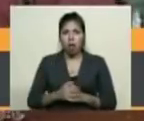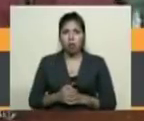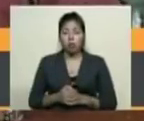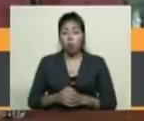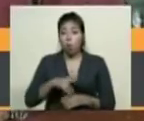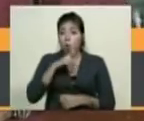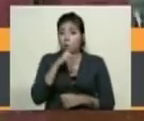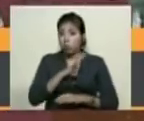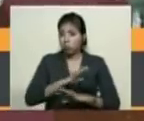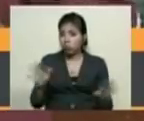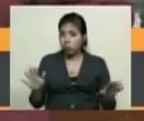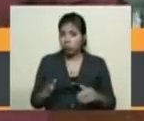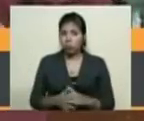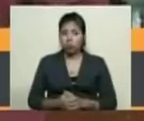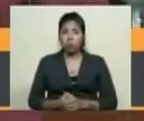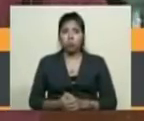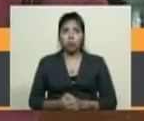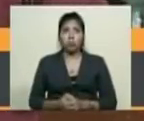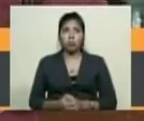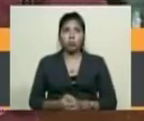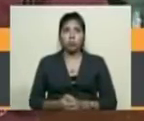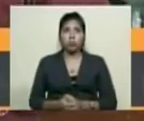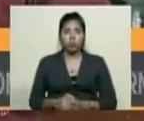paranormales, ilógicos.